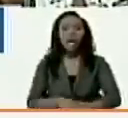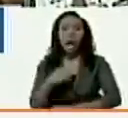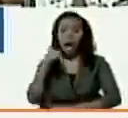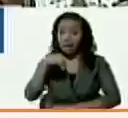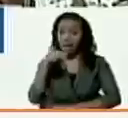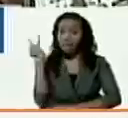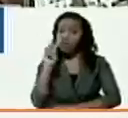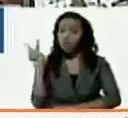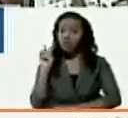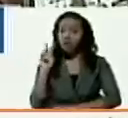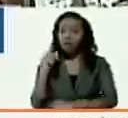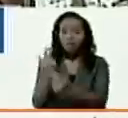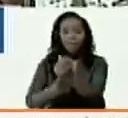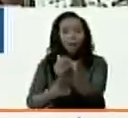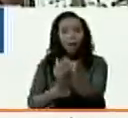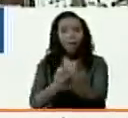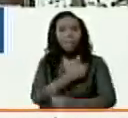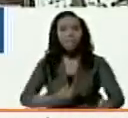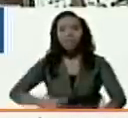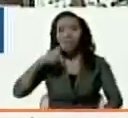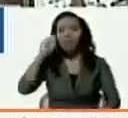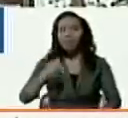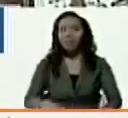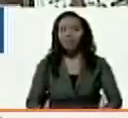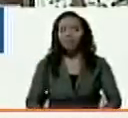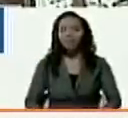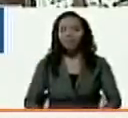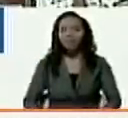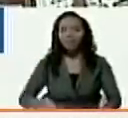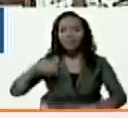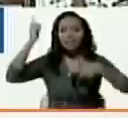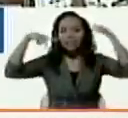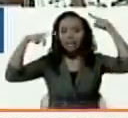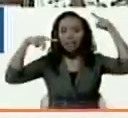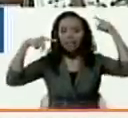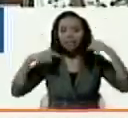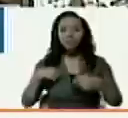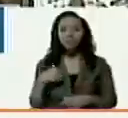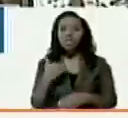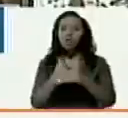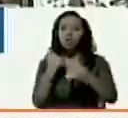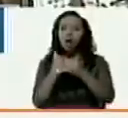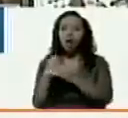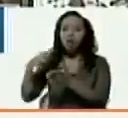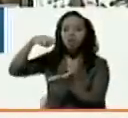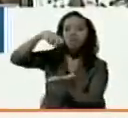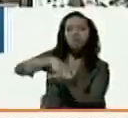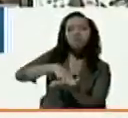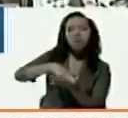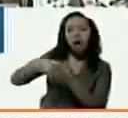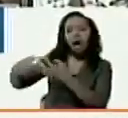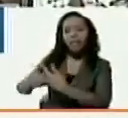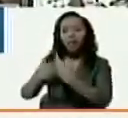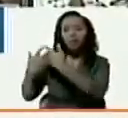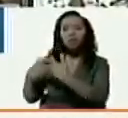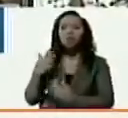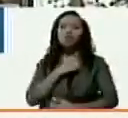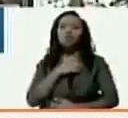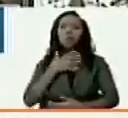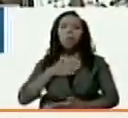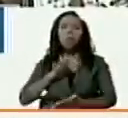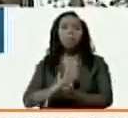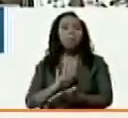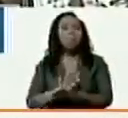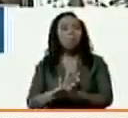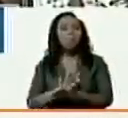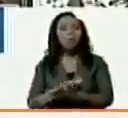si el hermano presidente Hugo Chávez se hubiese arrodillado ante Estados Unidos, estaríamos tranquilos. Si